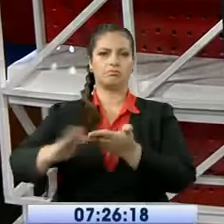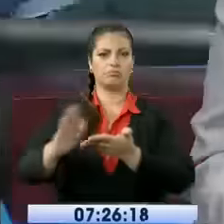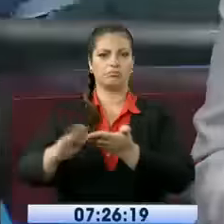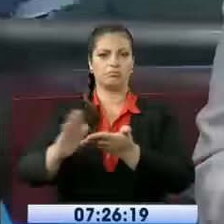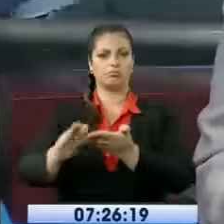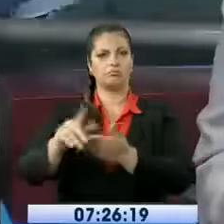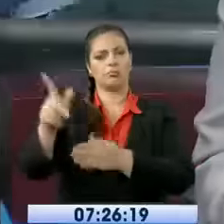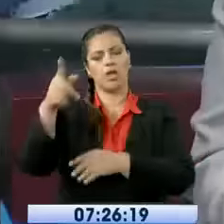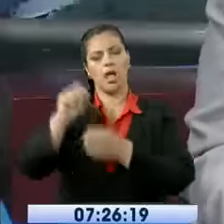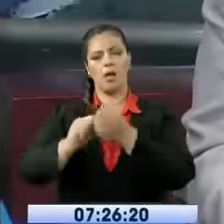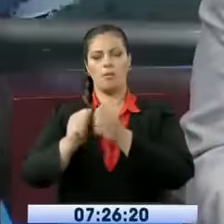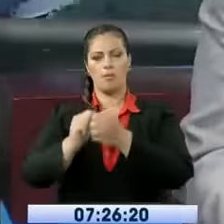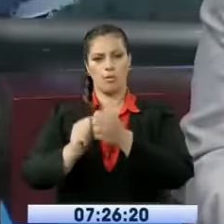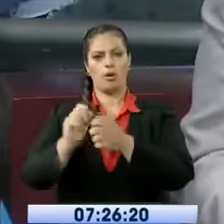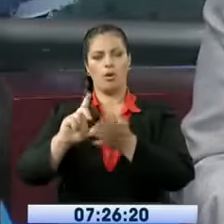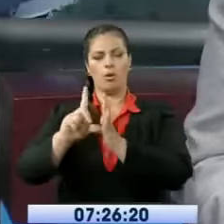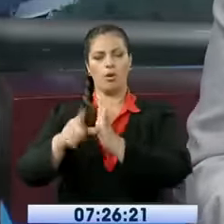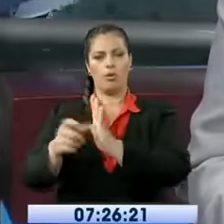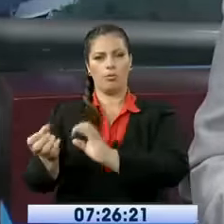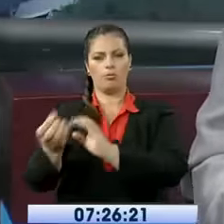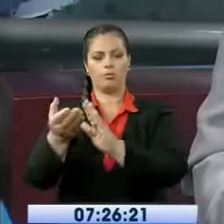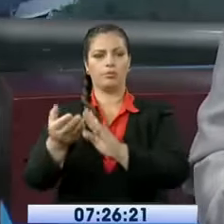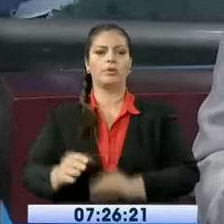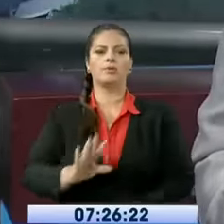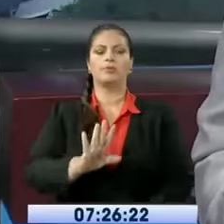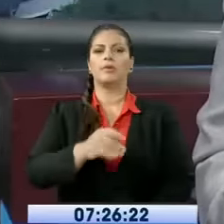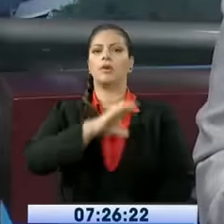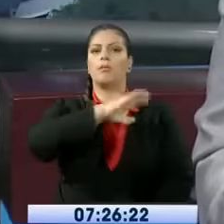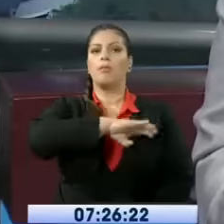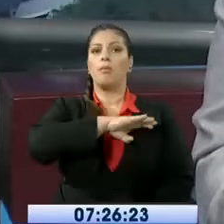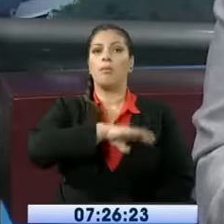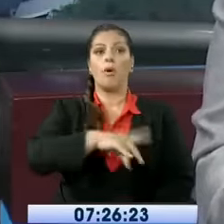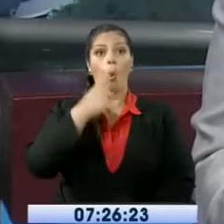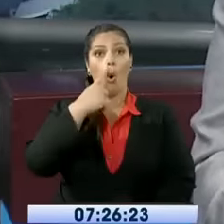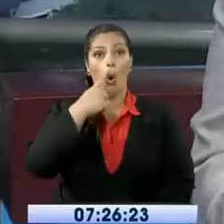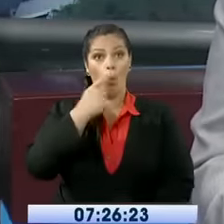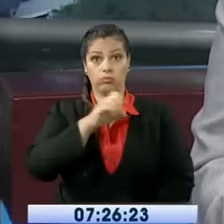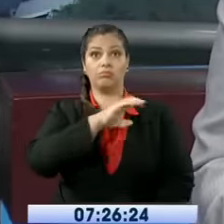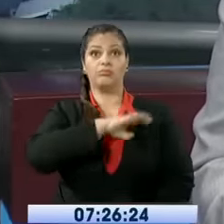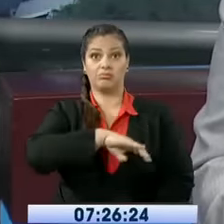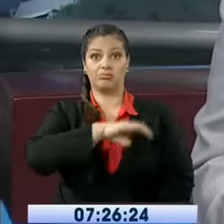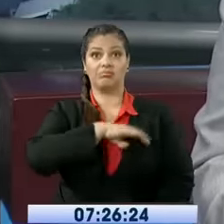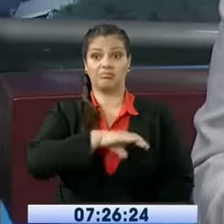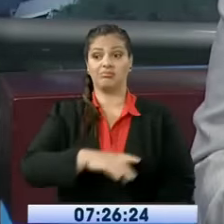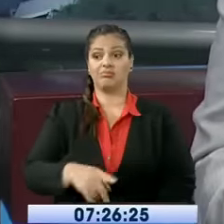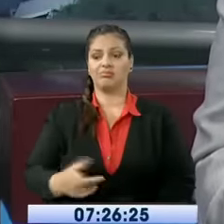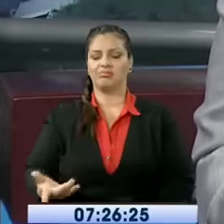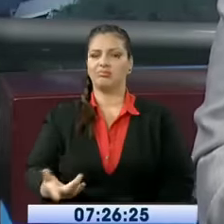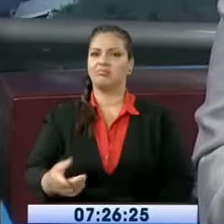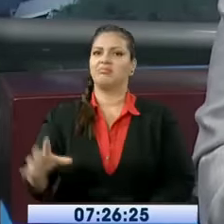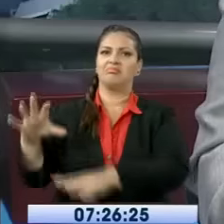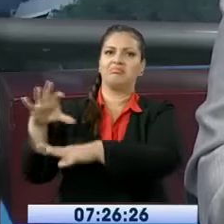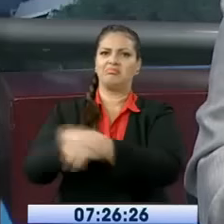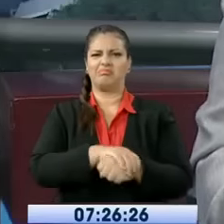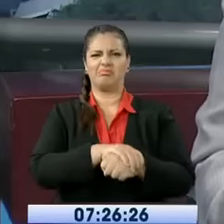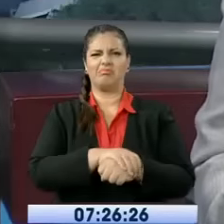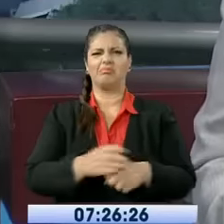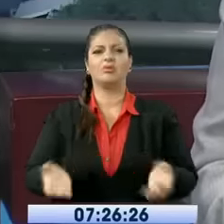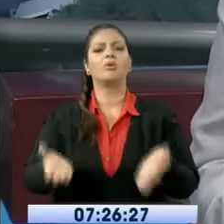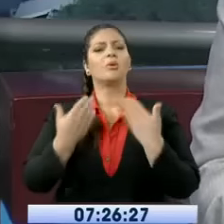se los haremos conocer. Un agente de la Policía Nacional fue detenido a través de un operativo realizado en el Cerro del Carmen,